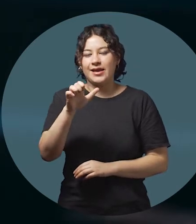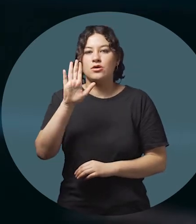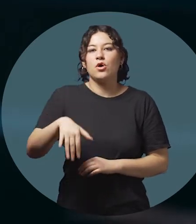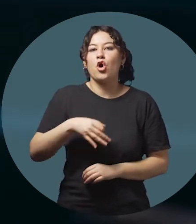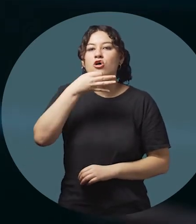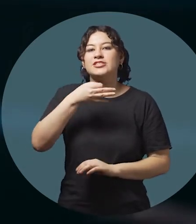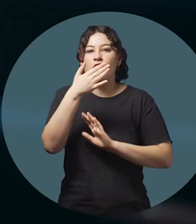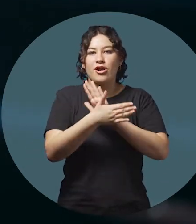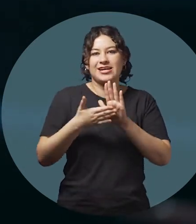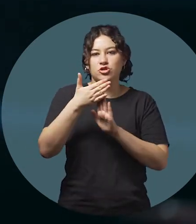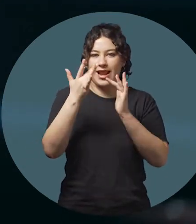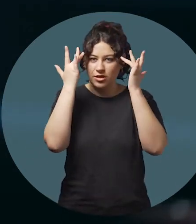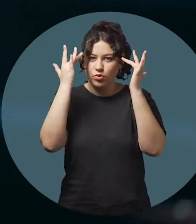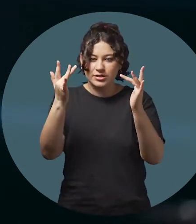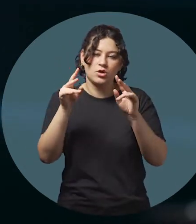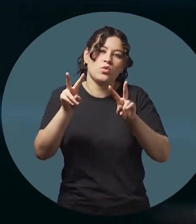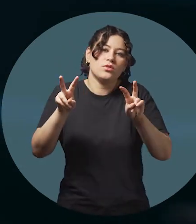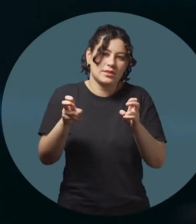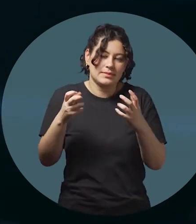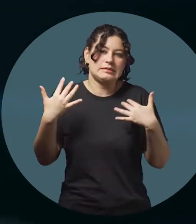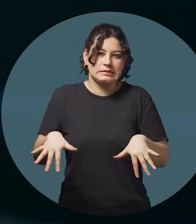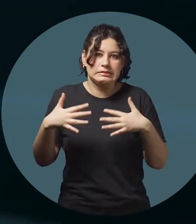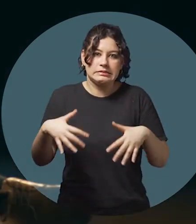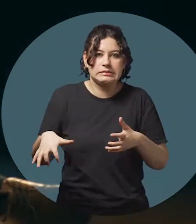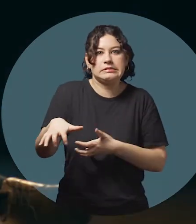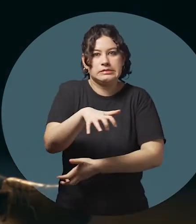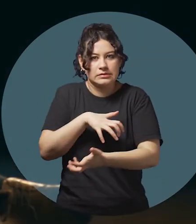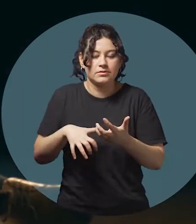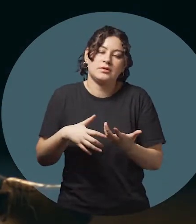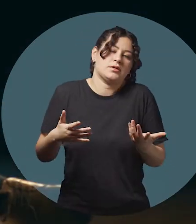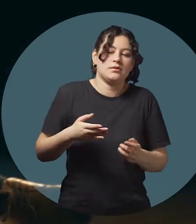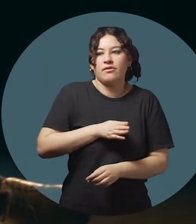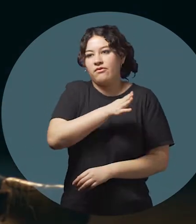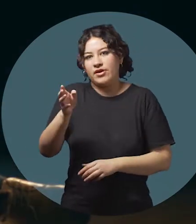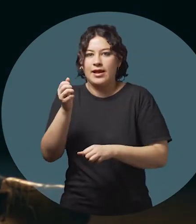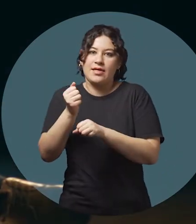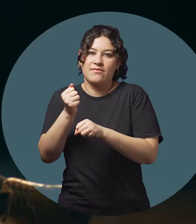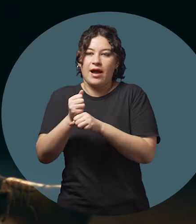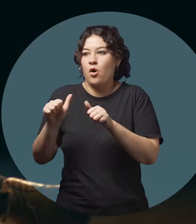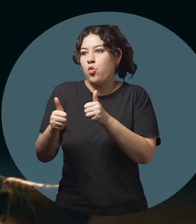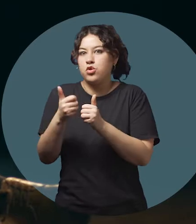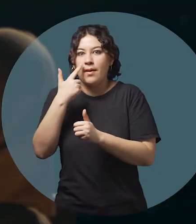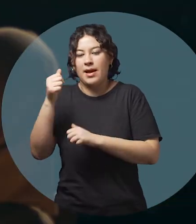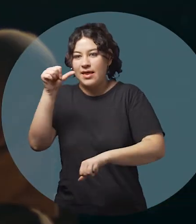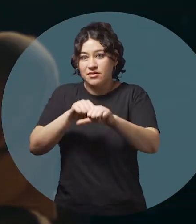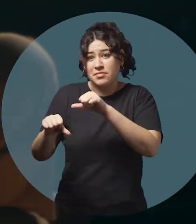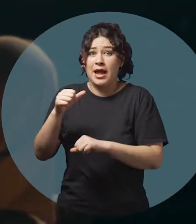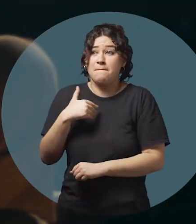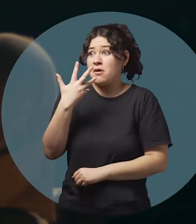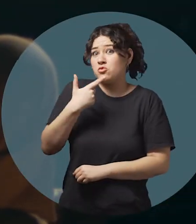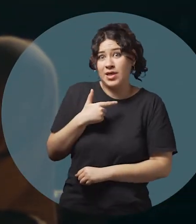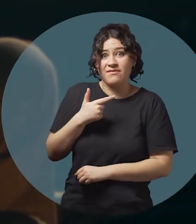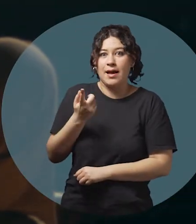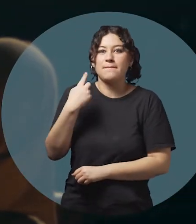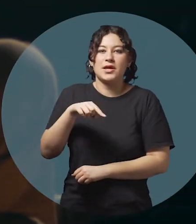que era el Consejo Nacional de Educación. Era un tema bastante complicado y empiezo a trabajar junto con mi padre en laboratorio porque me gustaba,